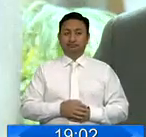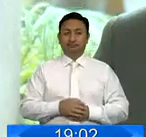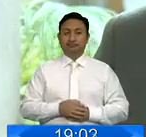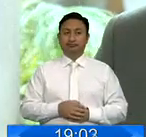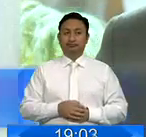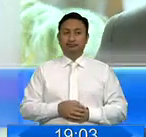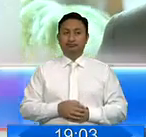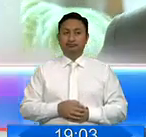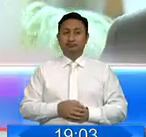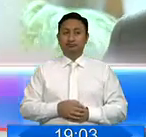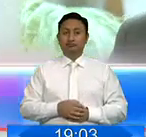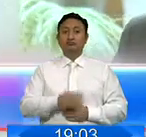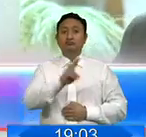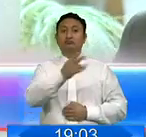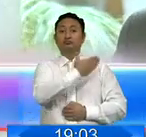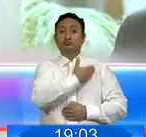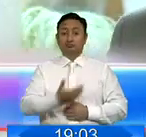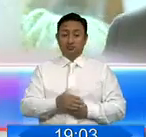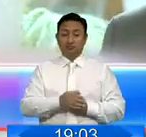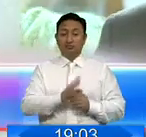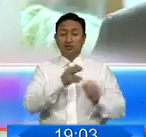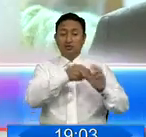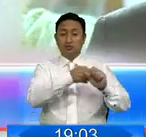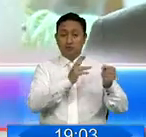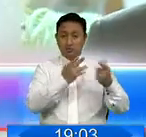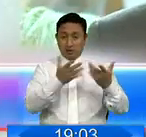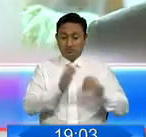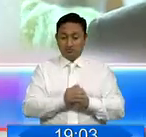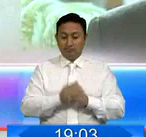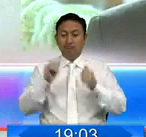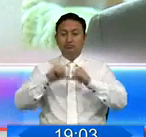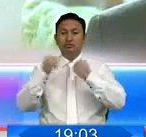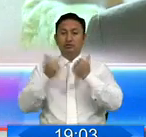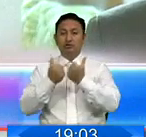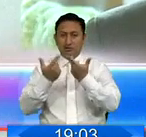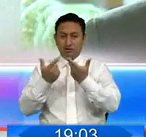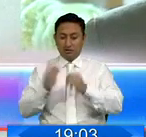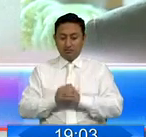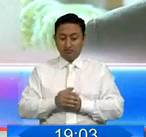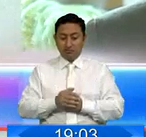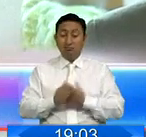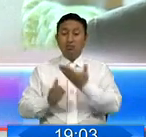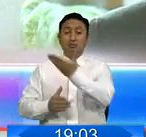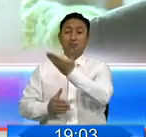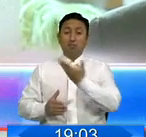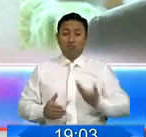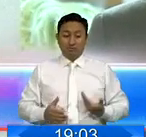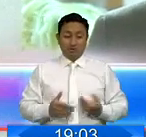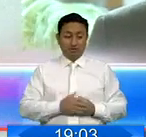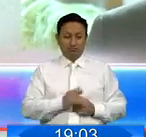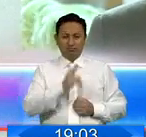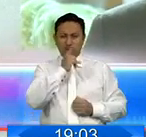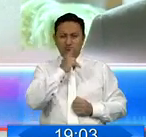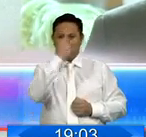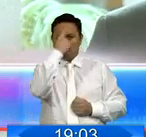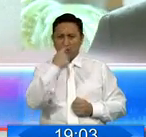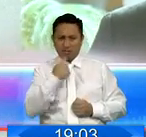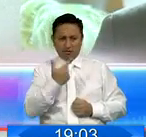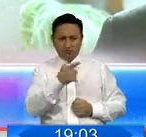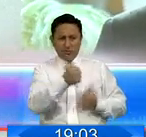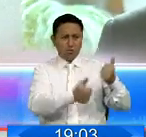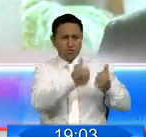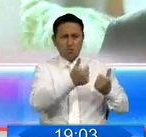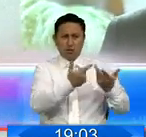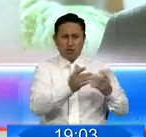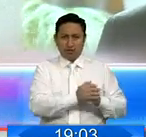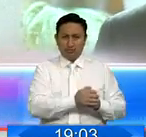vicepresidenta hoy día ha presentado su renuncia. La Asamblea tendrá que asumirla. El presidente tendrá que decidir cuál es el perfil y la persona. No se ha discutido todavía.